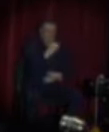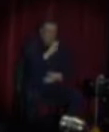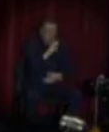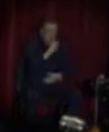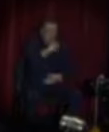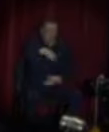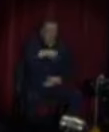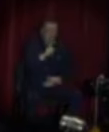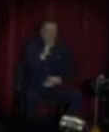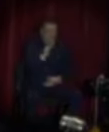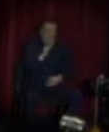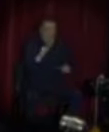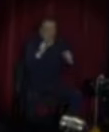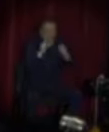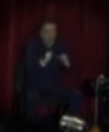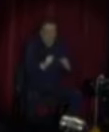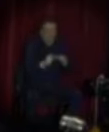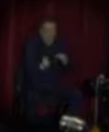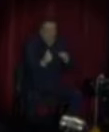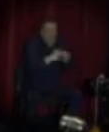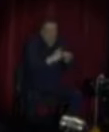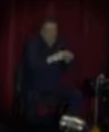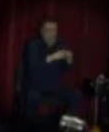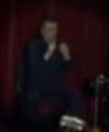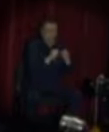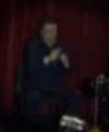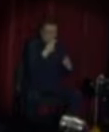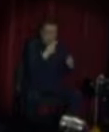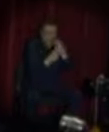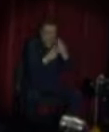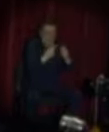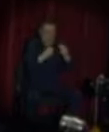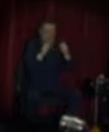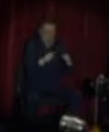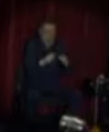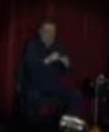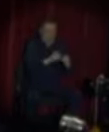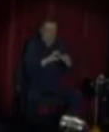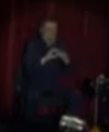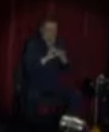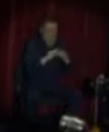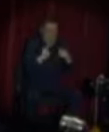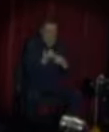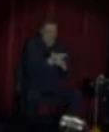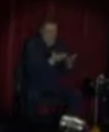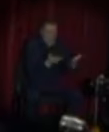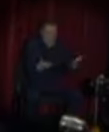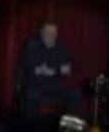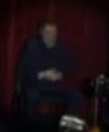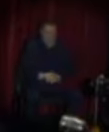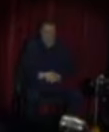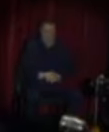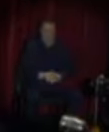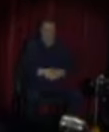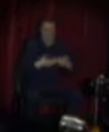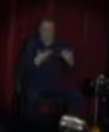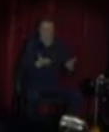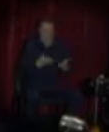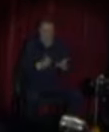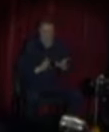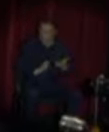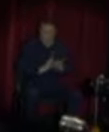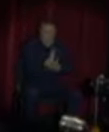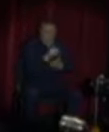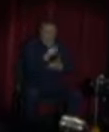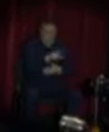ahí pueden haber muchas más personas viéndonos en este momento así que por favor cara alegre siempre eh Y para comenzar